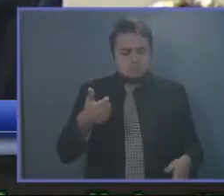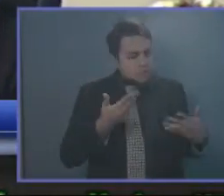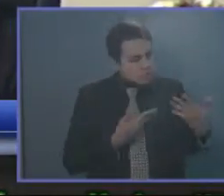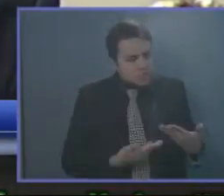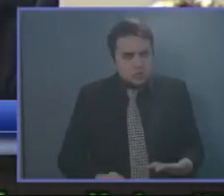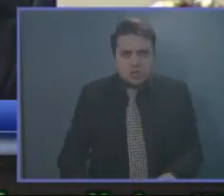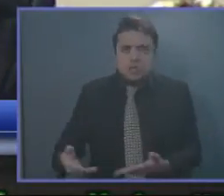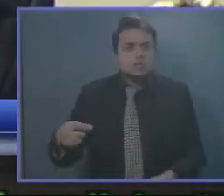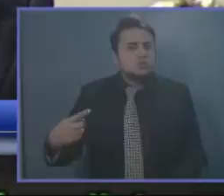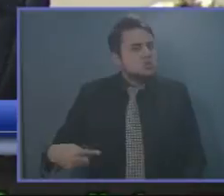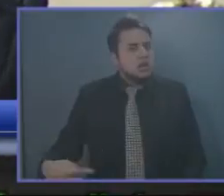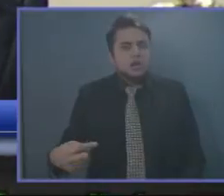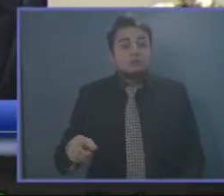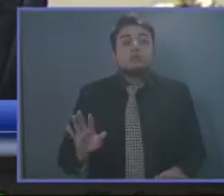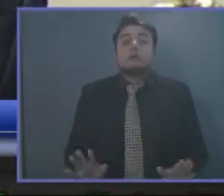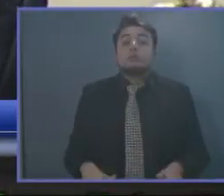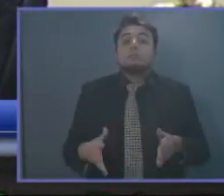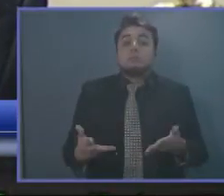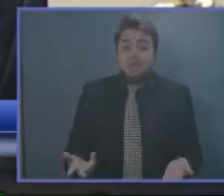la ejecución